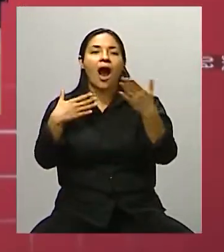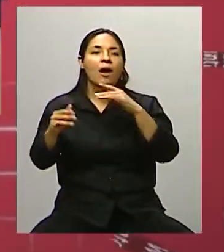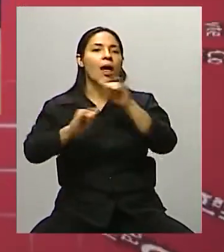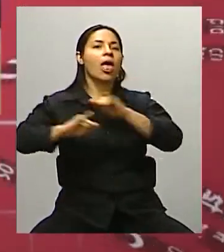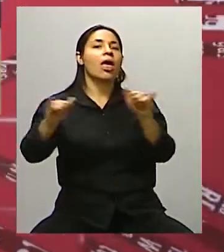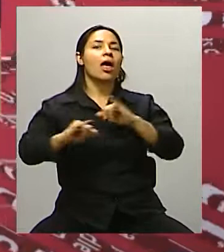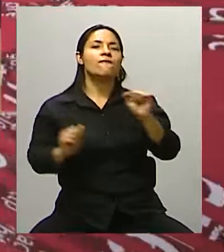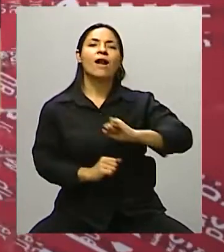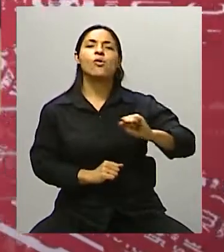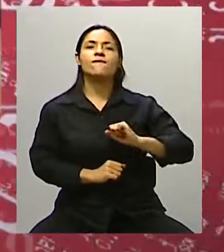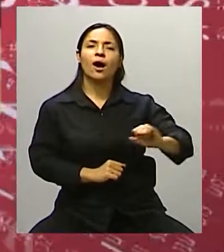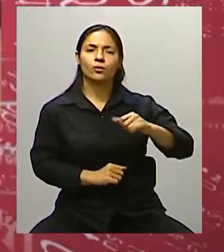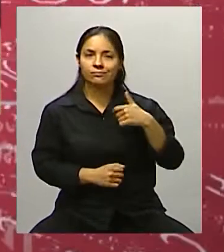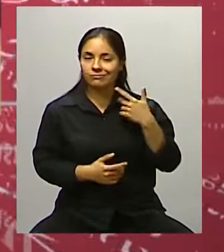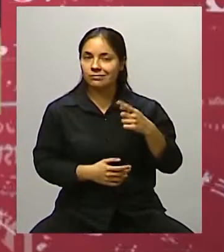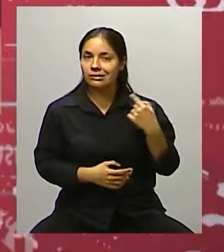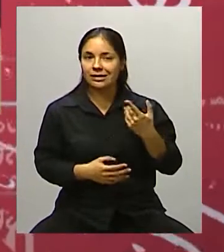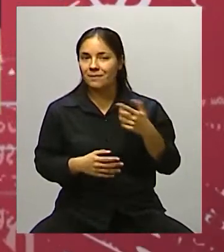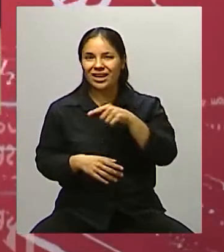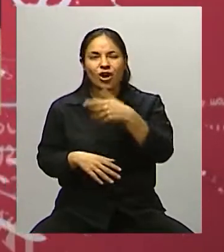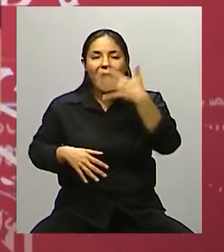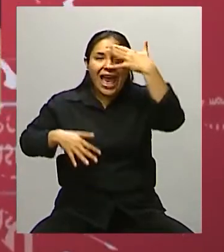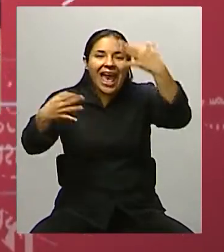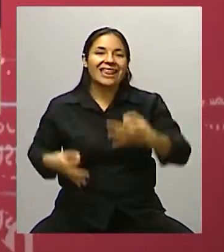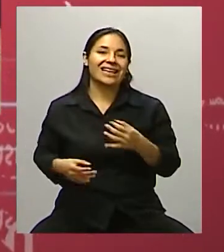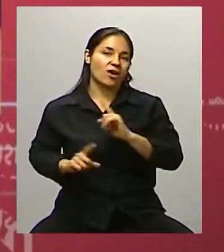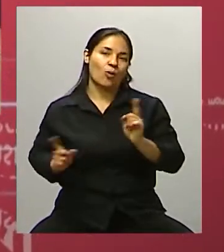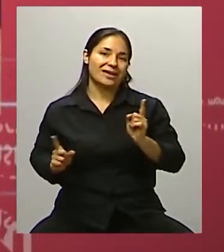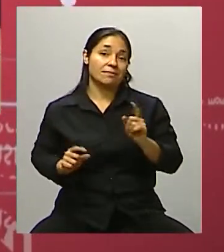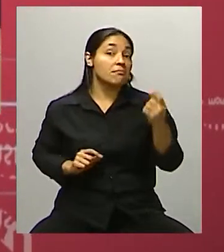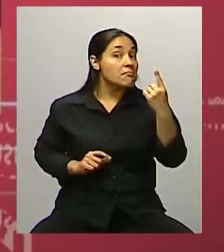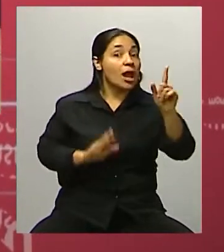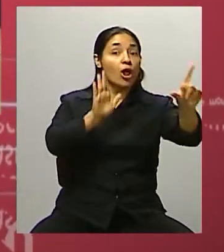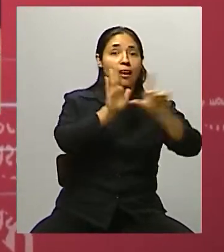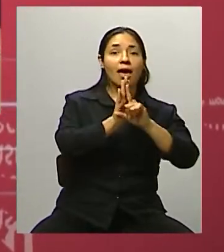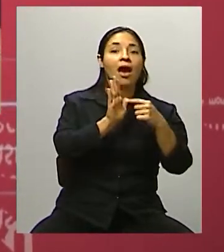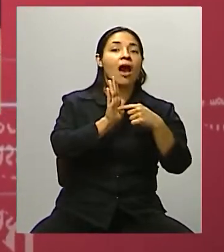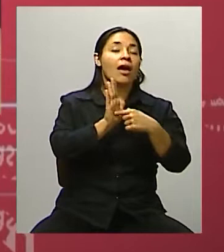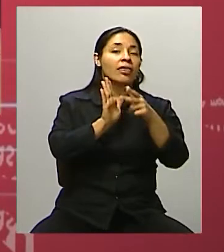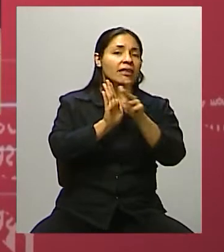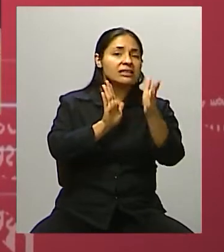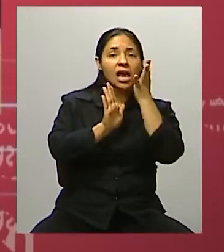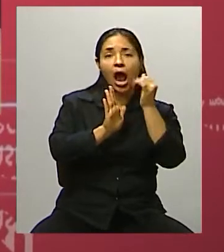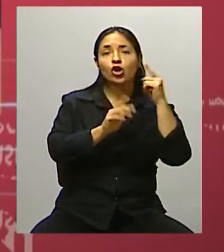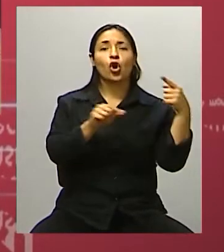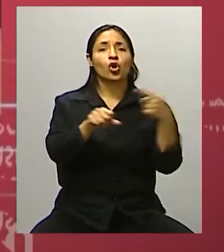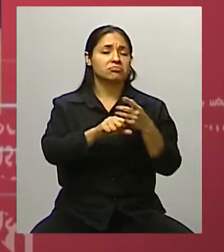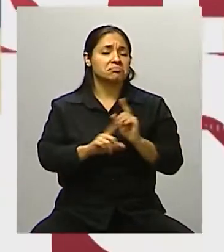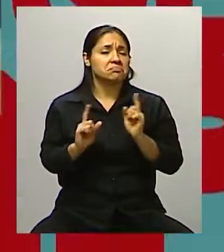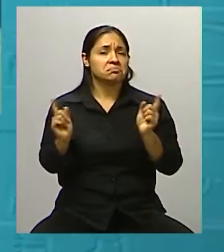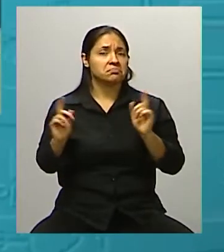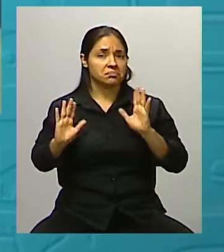una herramienta éticamente incorrecta, pero no está penada por la ley. Pero los únicos problemas que yo